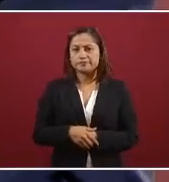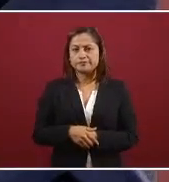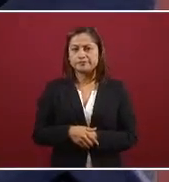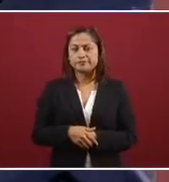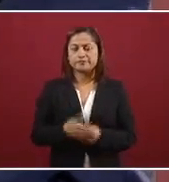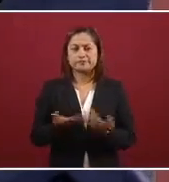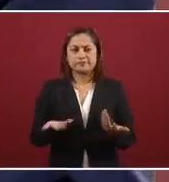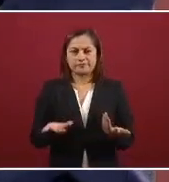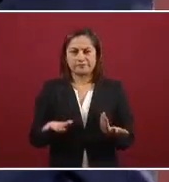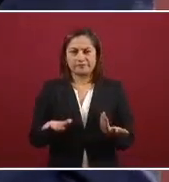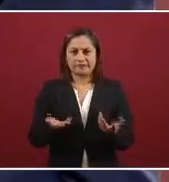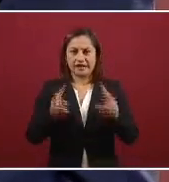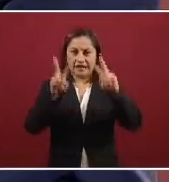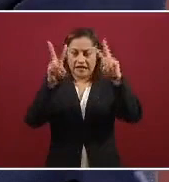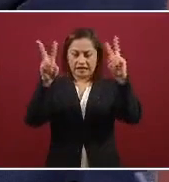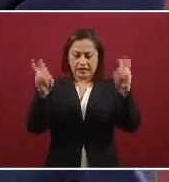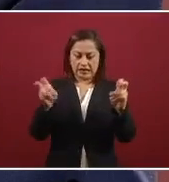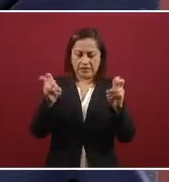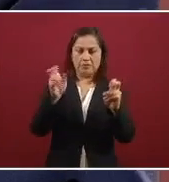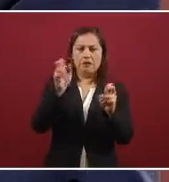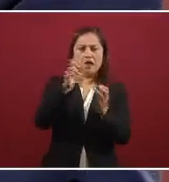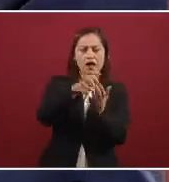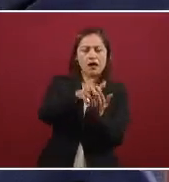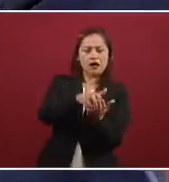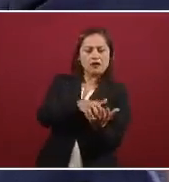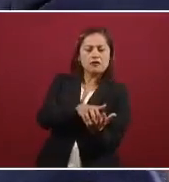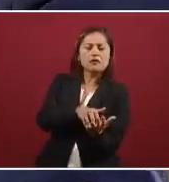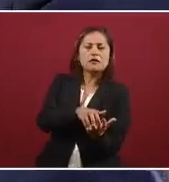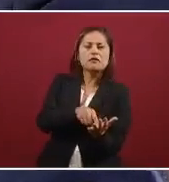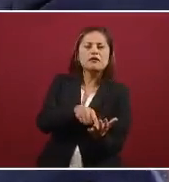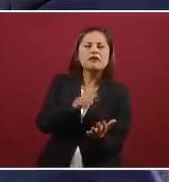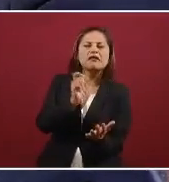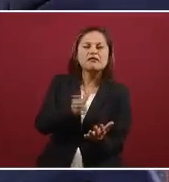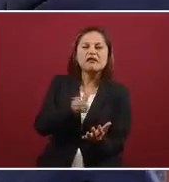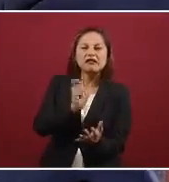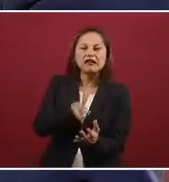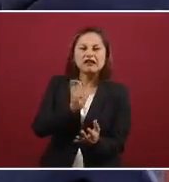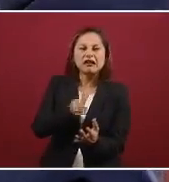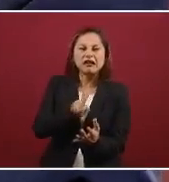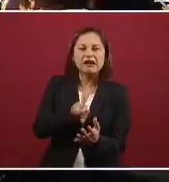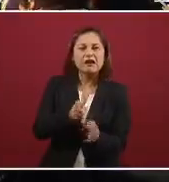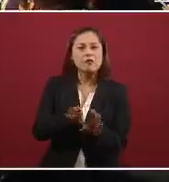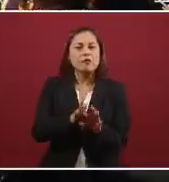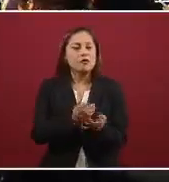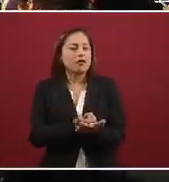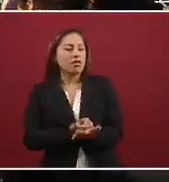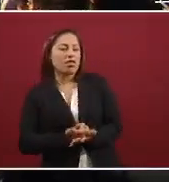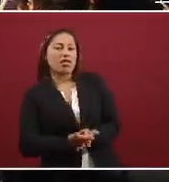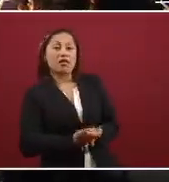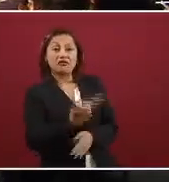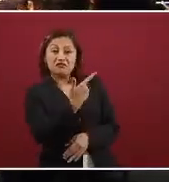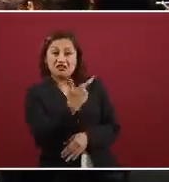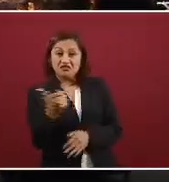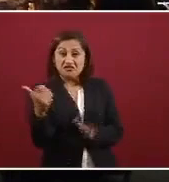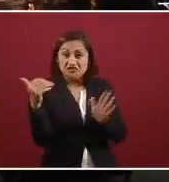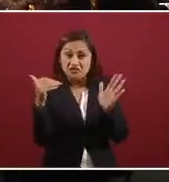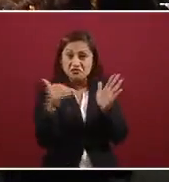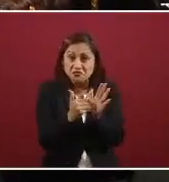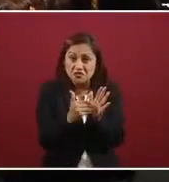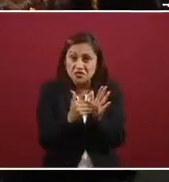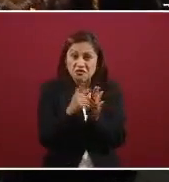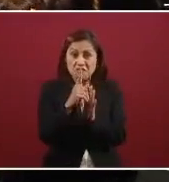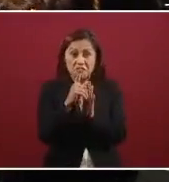Austeridad es no permitir que haya sueldos de 700 mil pesos mensuales. Eso es